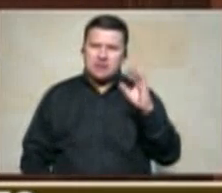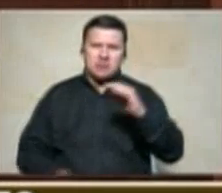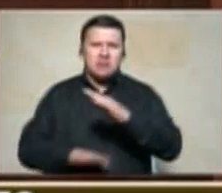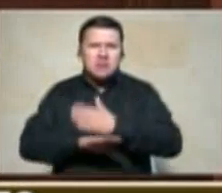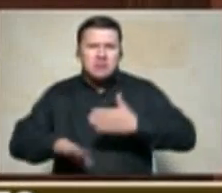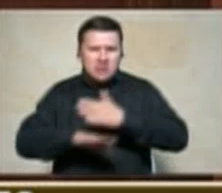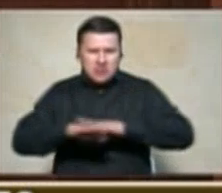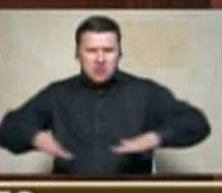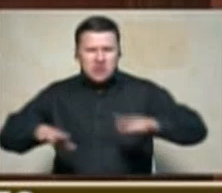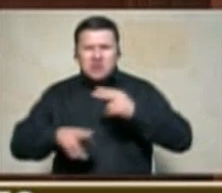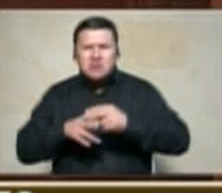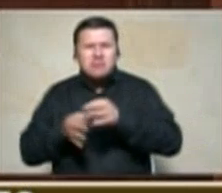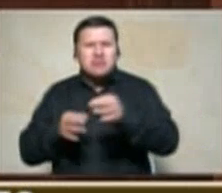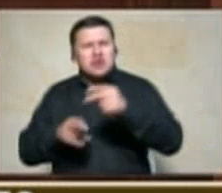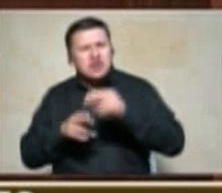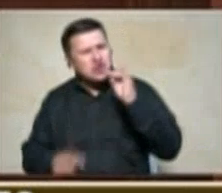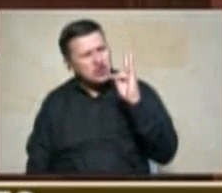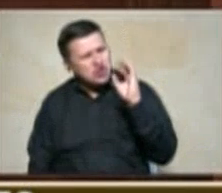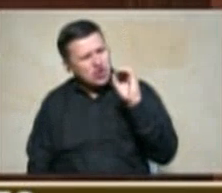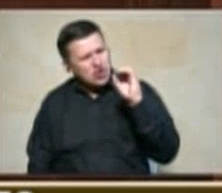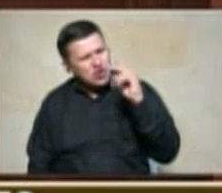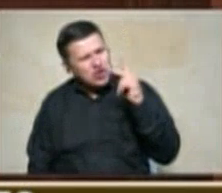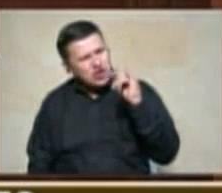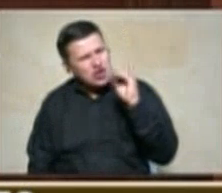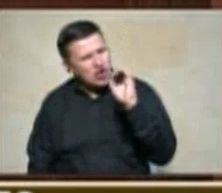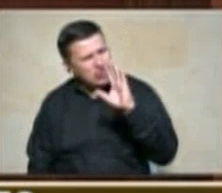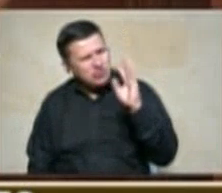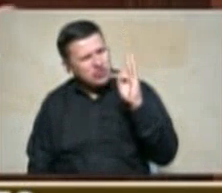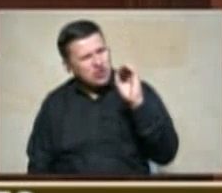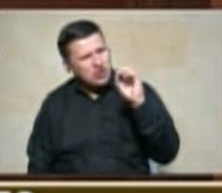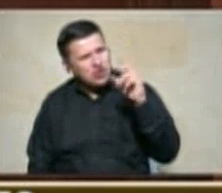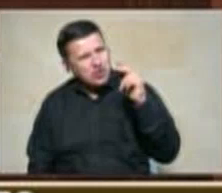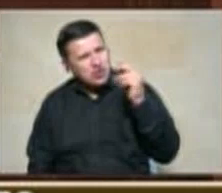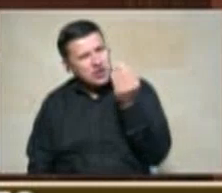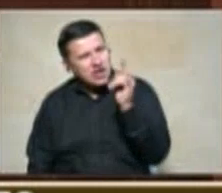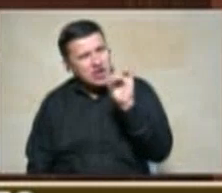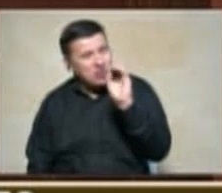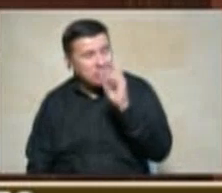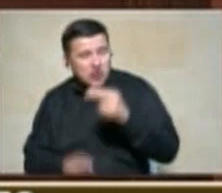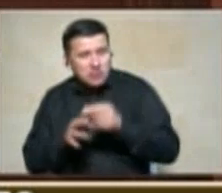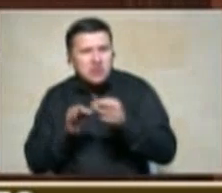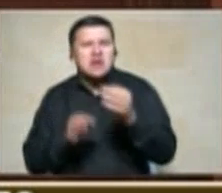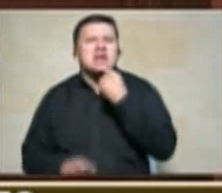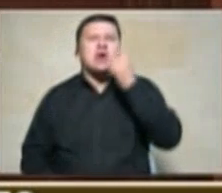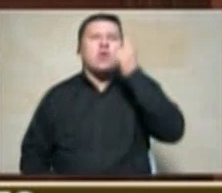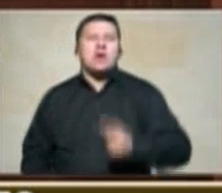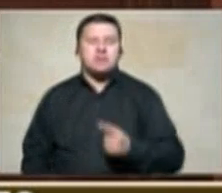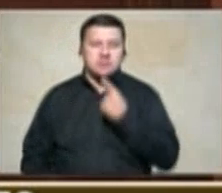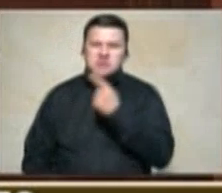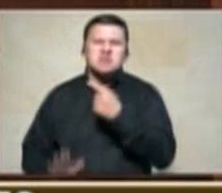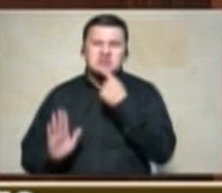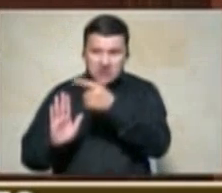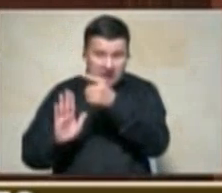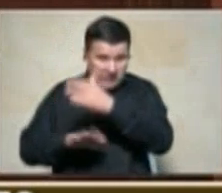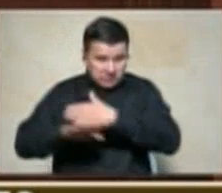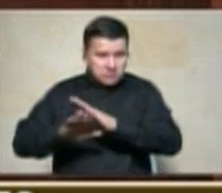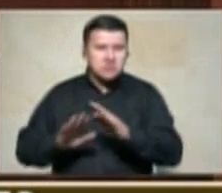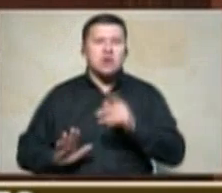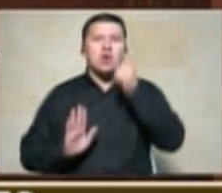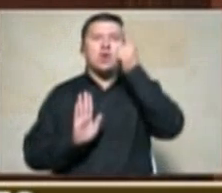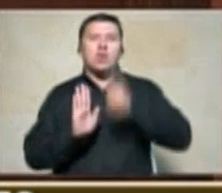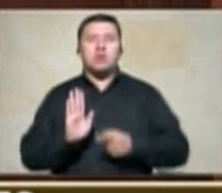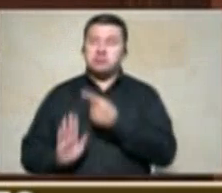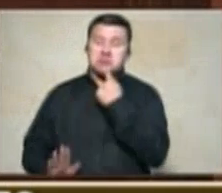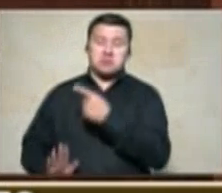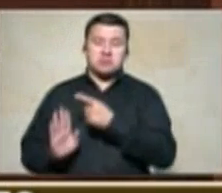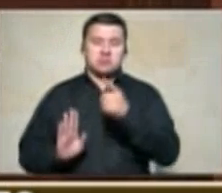parcelación Tokio para el año 95. Ahora miremos qué dicen los jueces. Pues bien, los jueces pueden